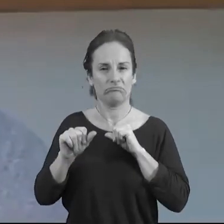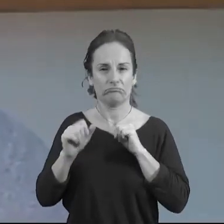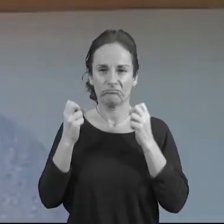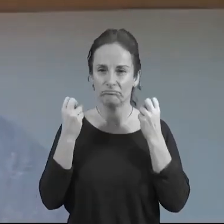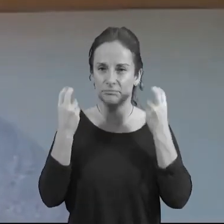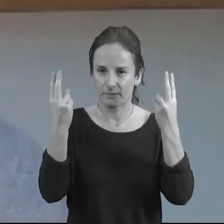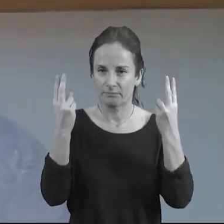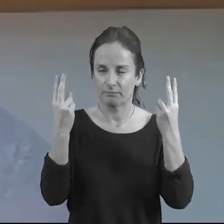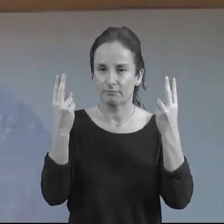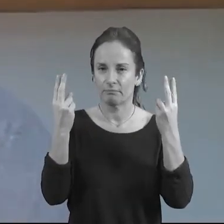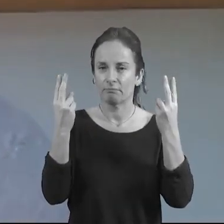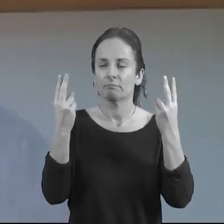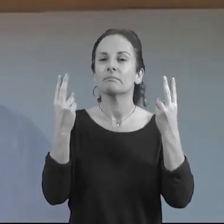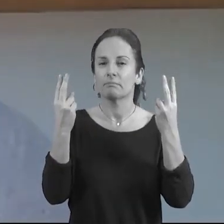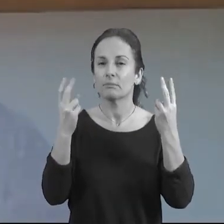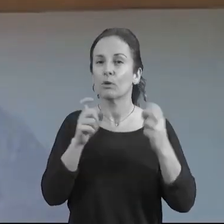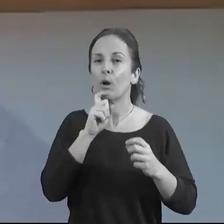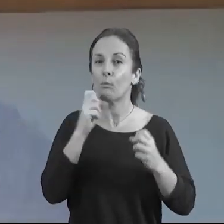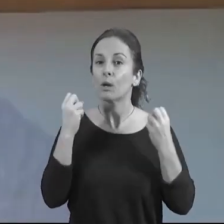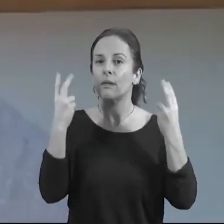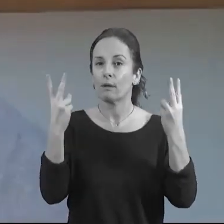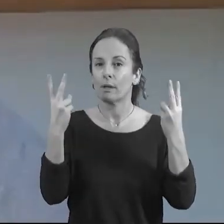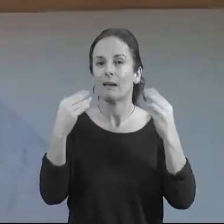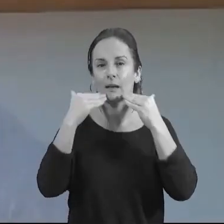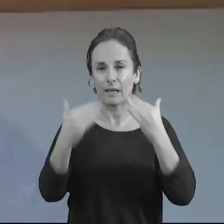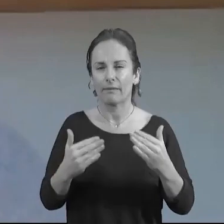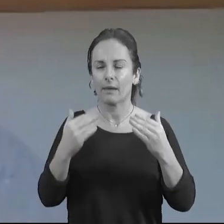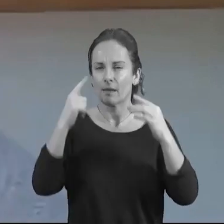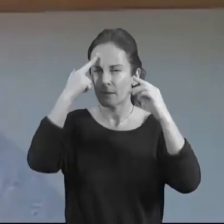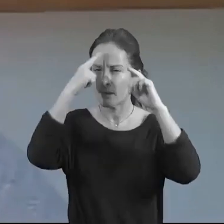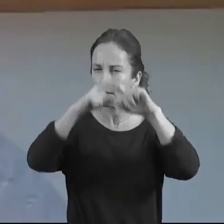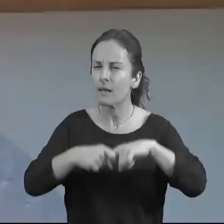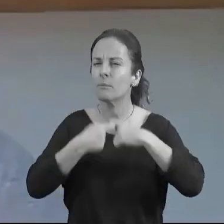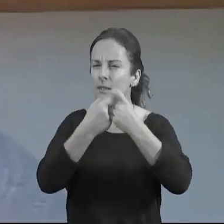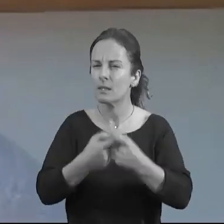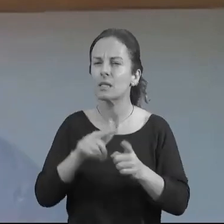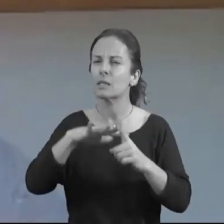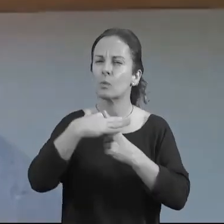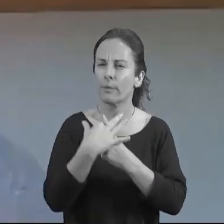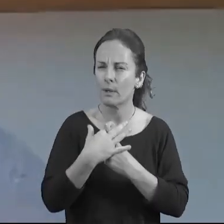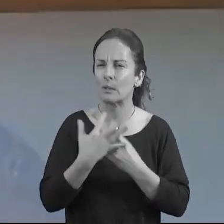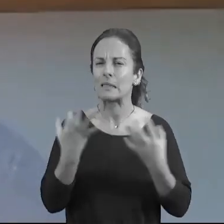reacció i només reaccionarem si reflexionem damunt del que ens passa i el que vivim.